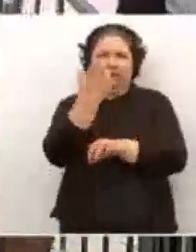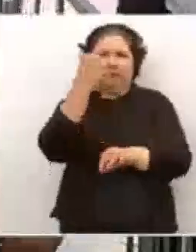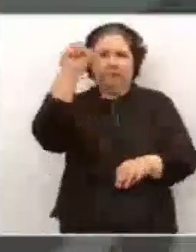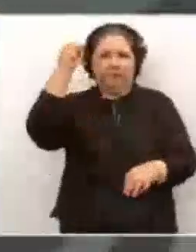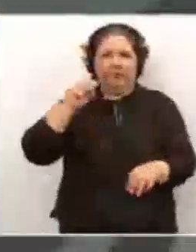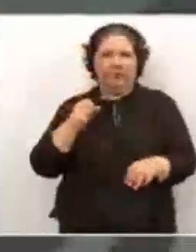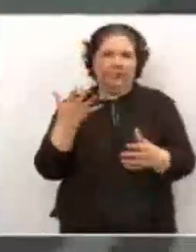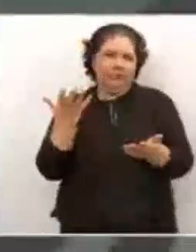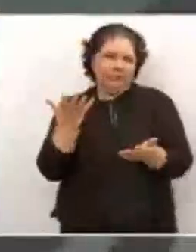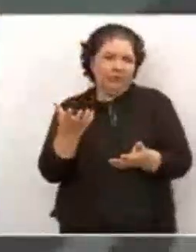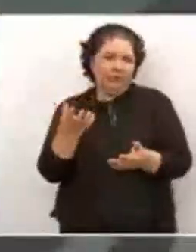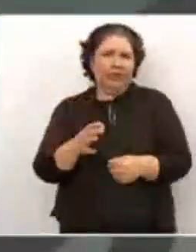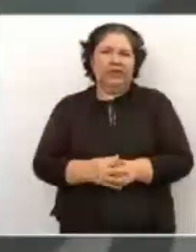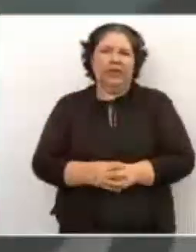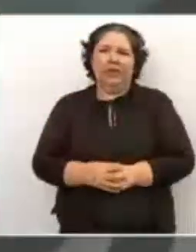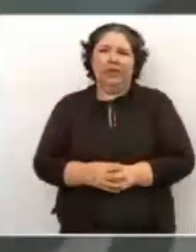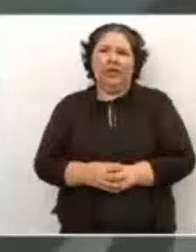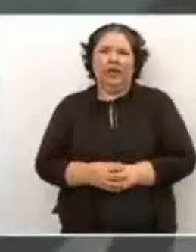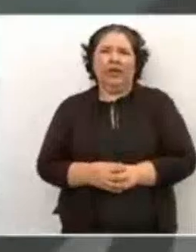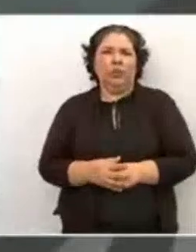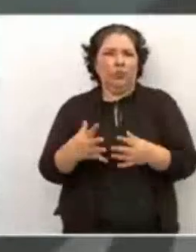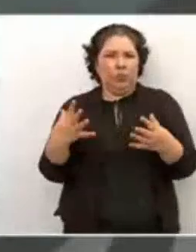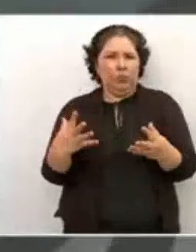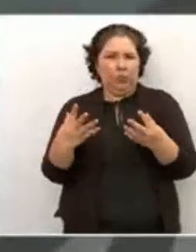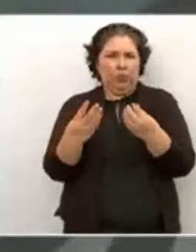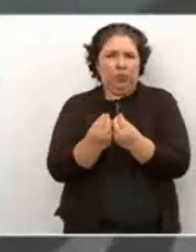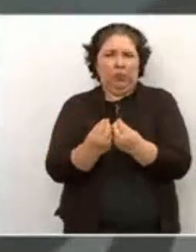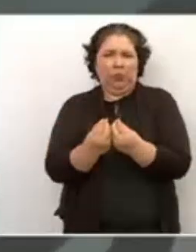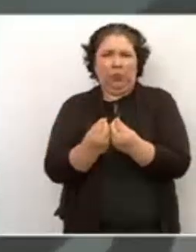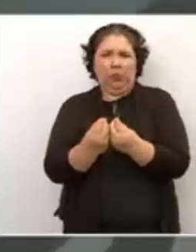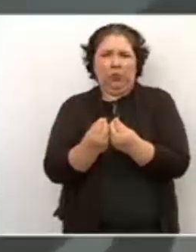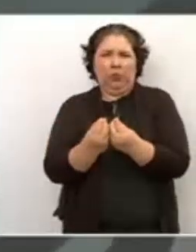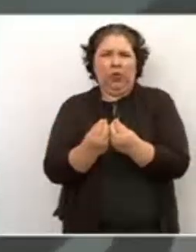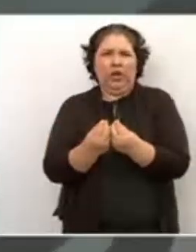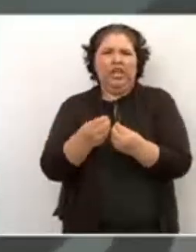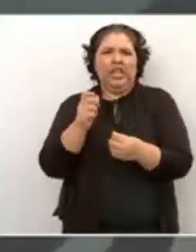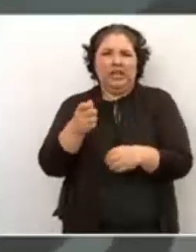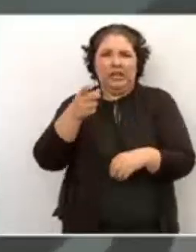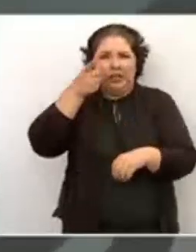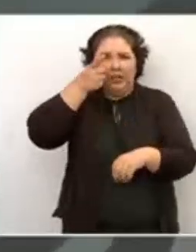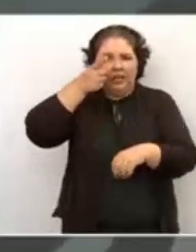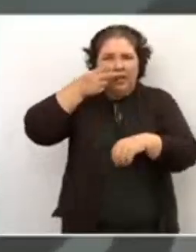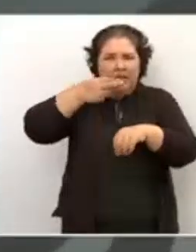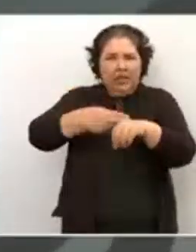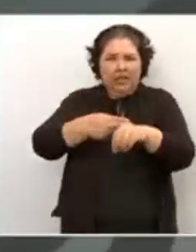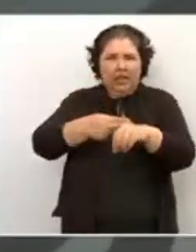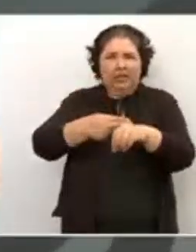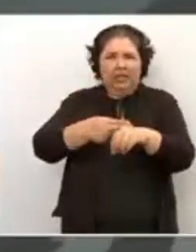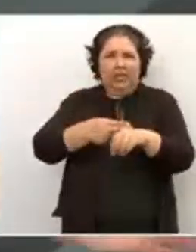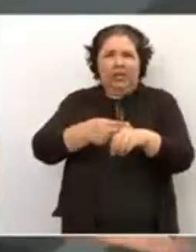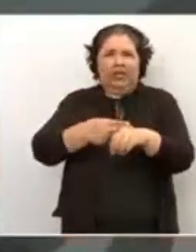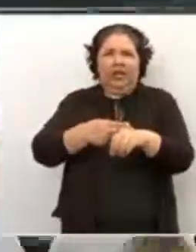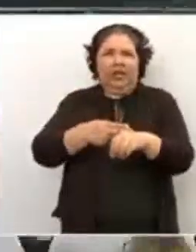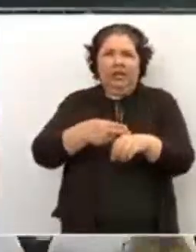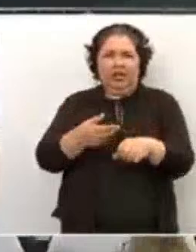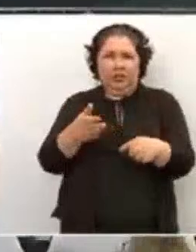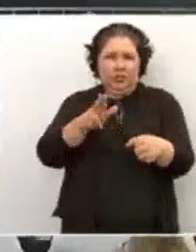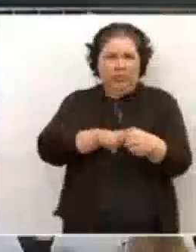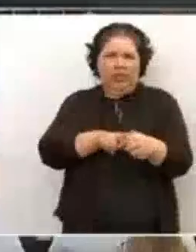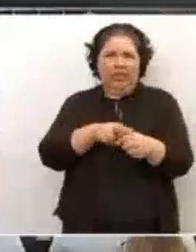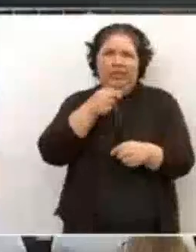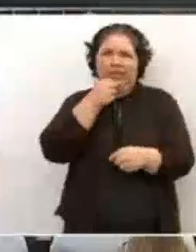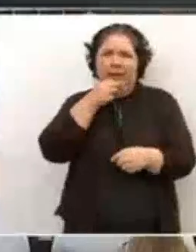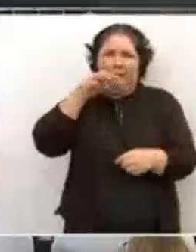Y por supuesto, de la mano de nuestro querido director de este gran hospital, el doctor Mijael, aquí presente